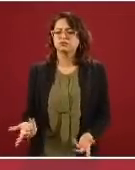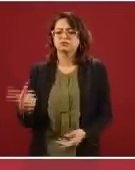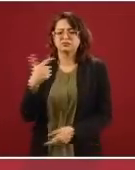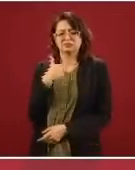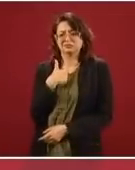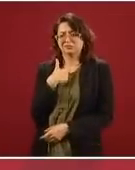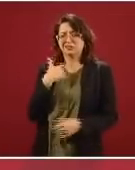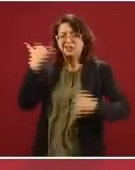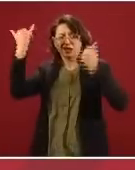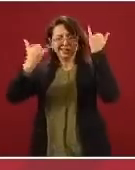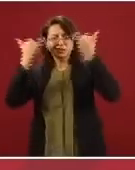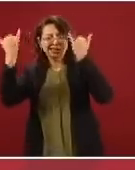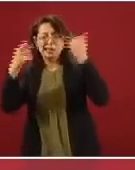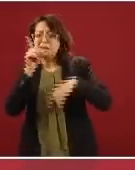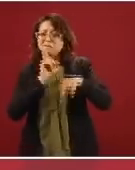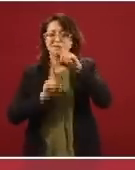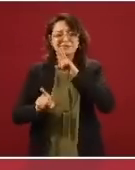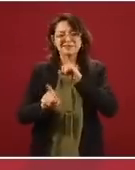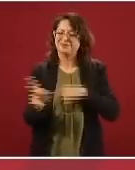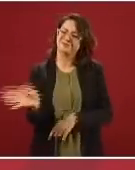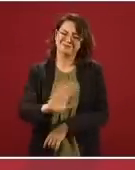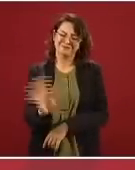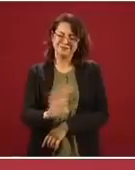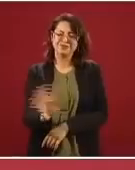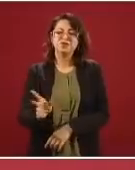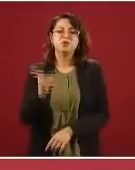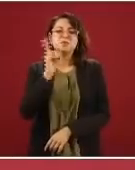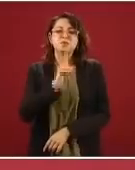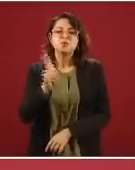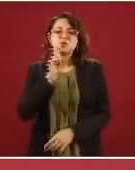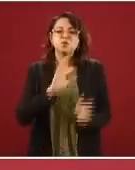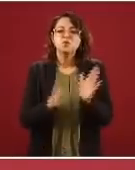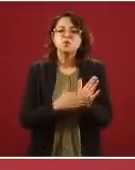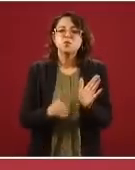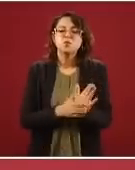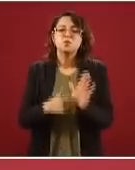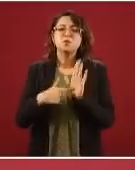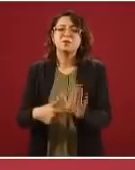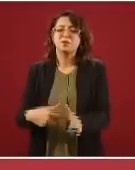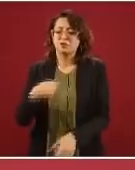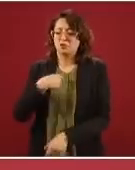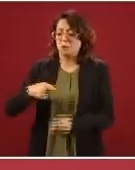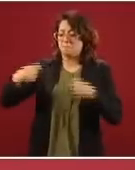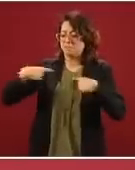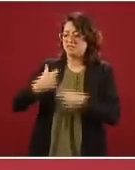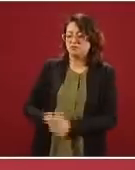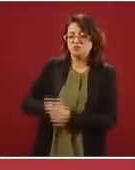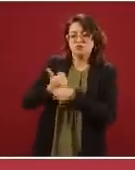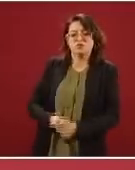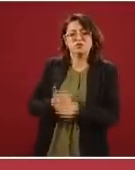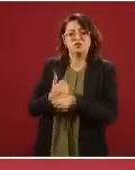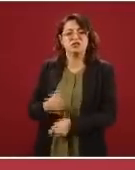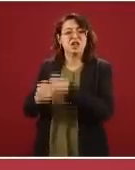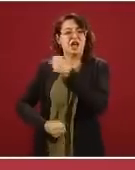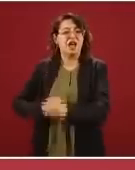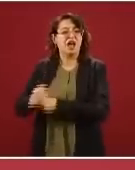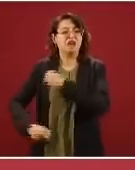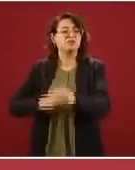nada, no estoy hablando al tanteo, lo padecí durante décadas.